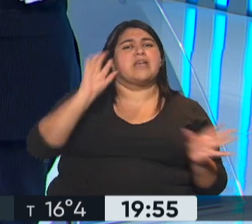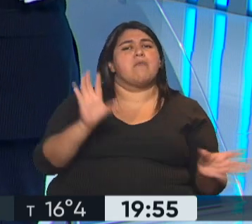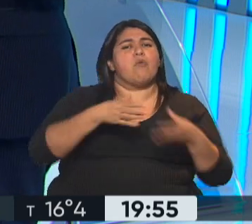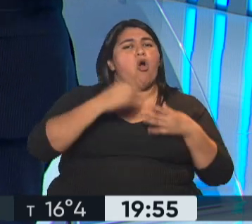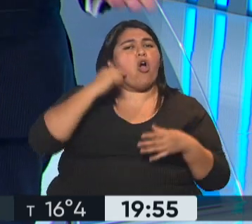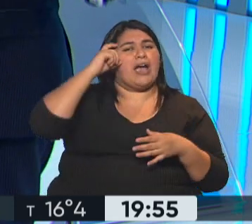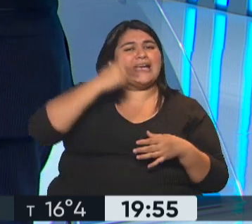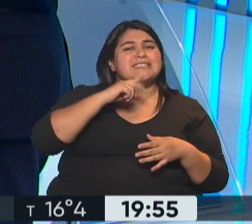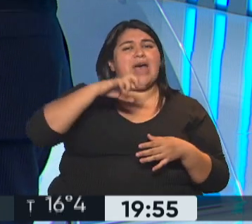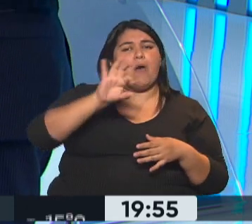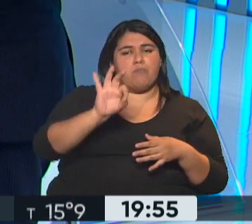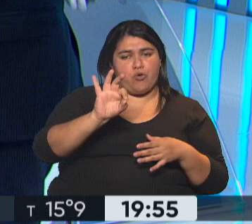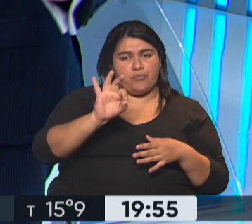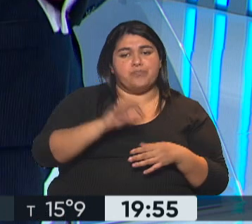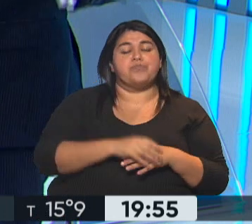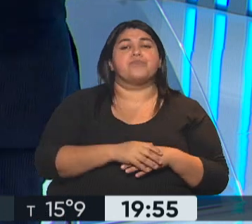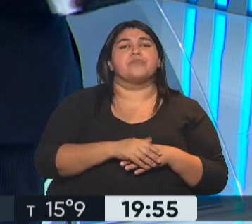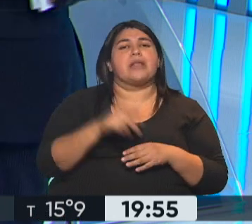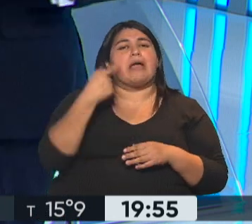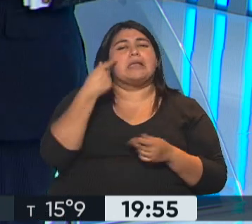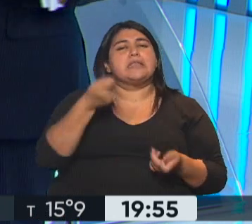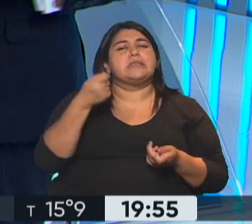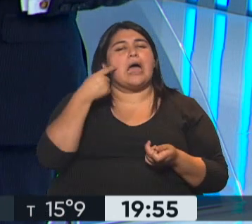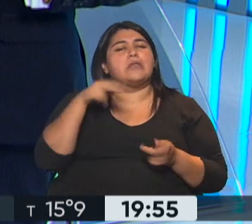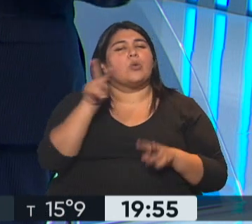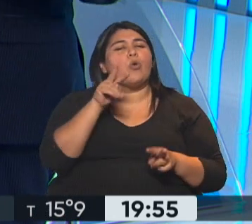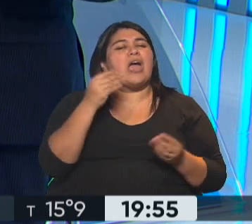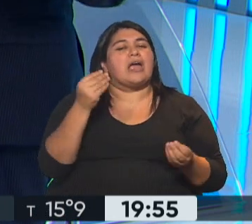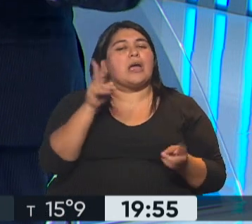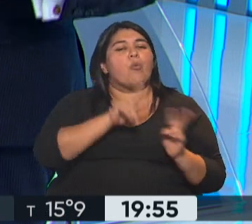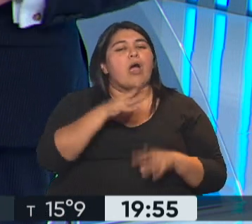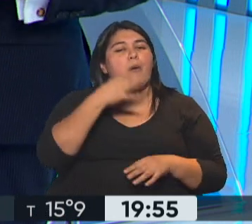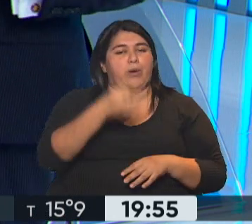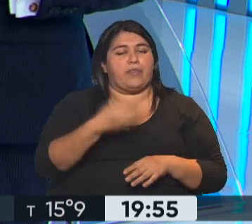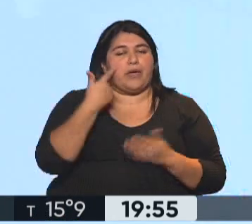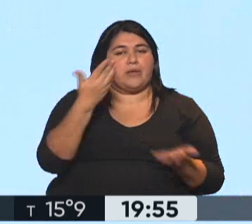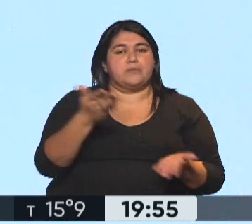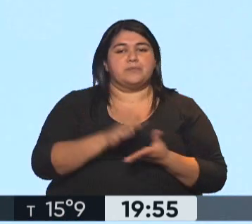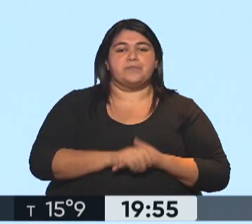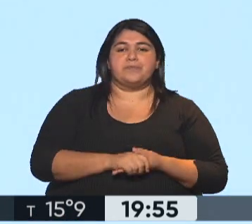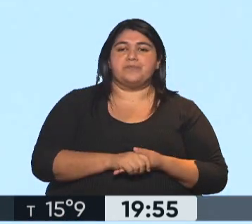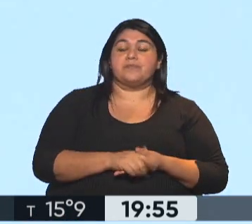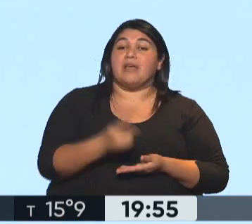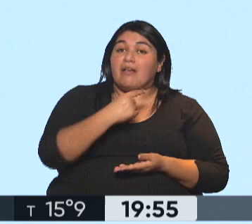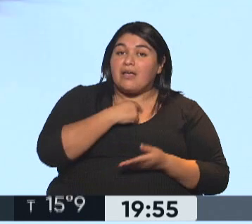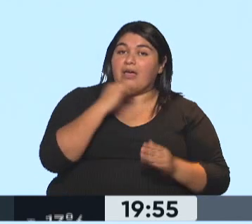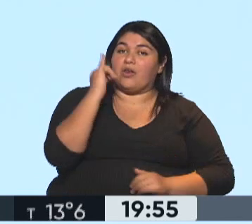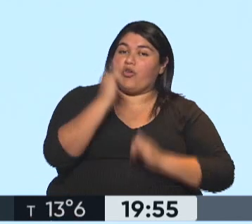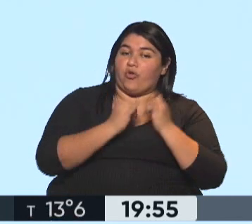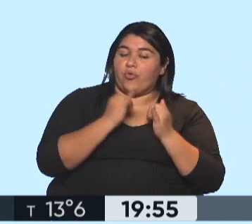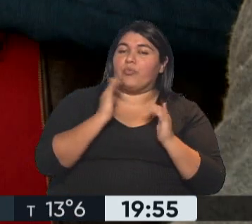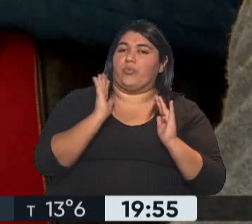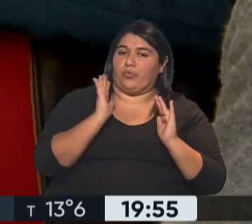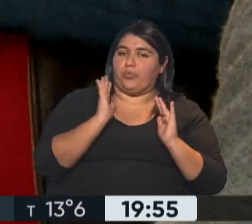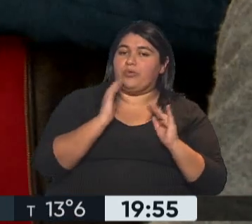sindical. Moró, Tagliade, tratando de saber cuál es la verdad. Ahí vamos. Quiero expresar la satisfacción